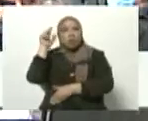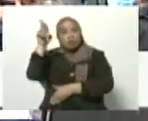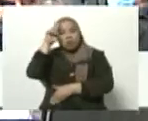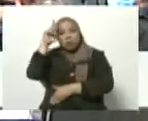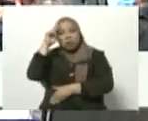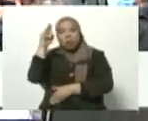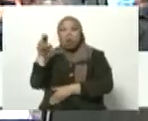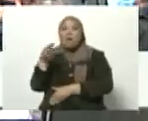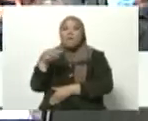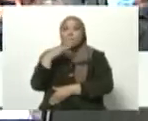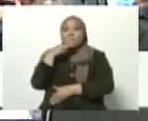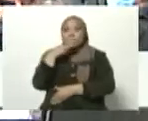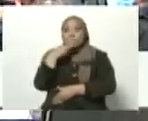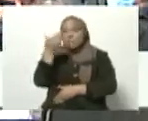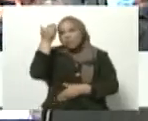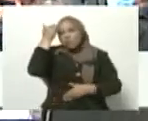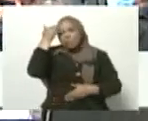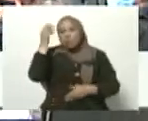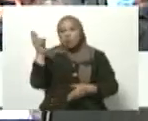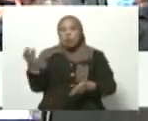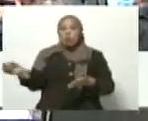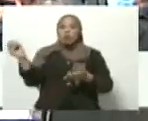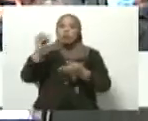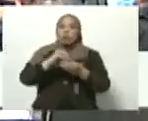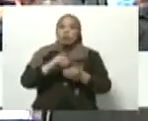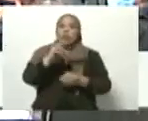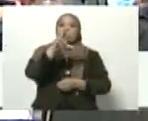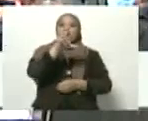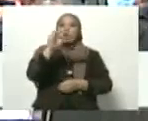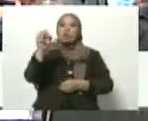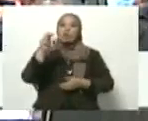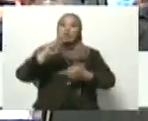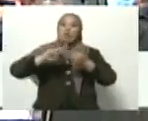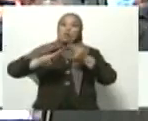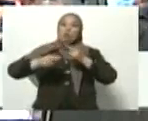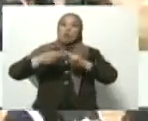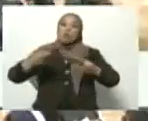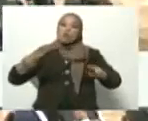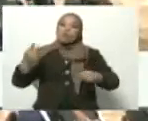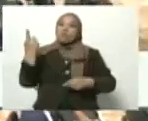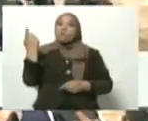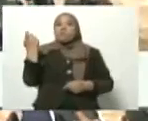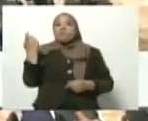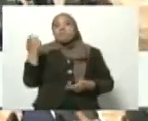ante la sociedad patriótica. 300 años de calma no bastan.